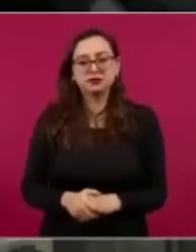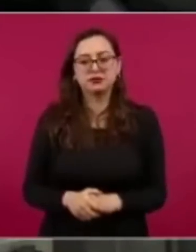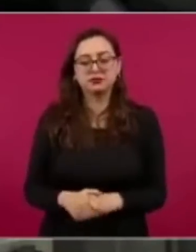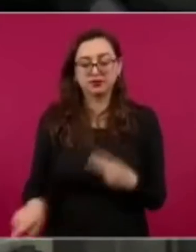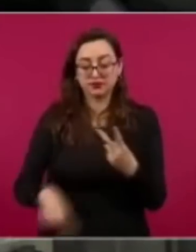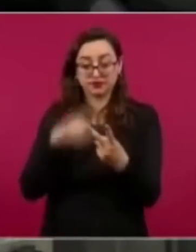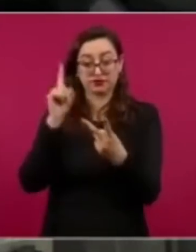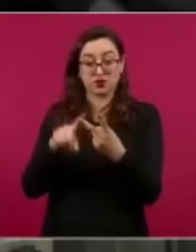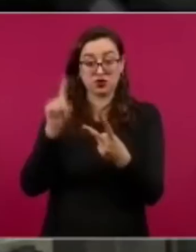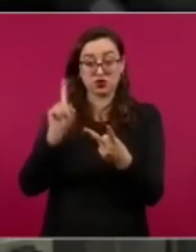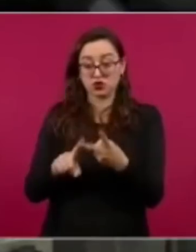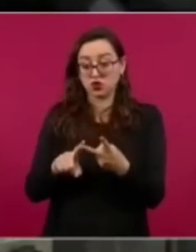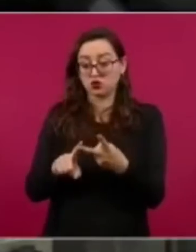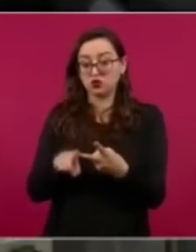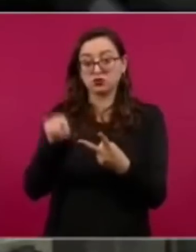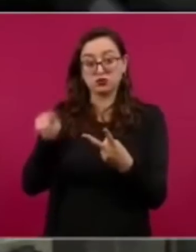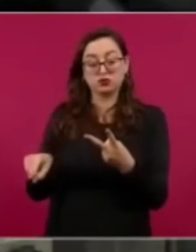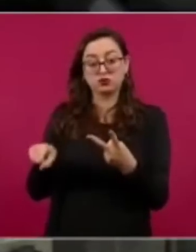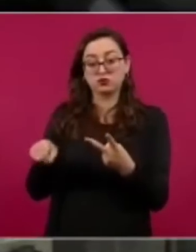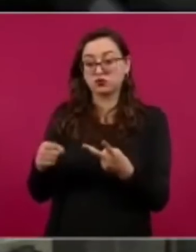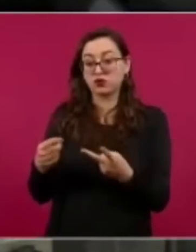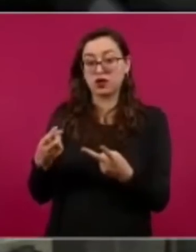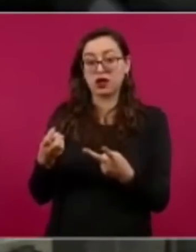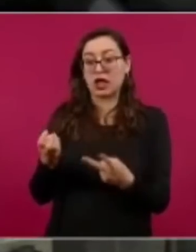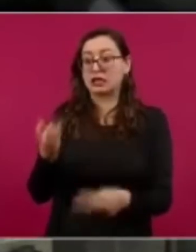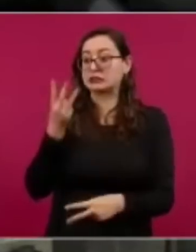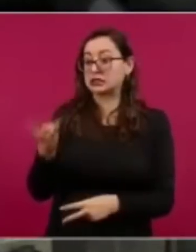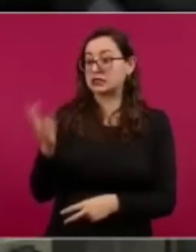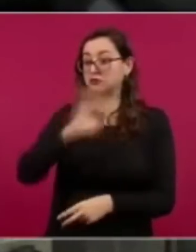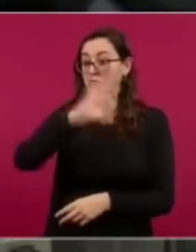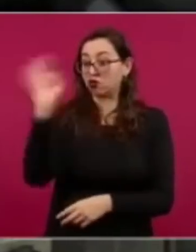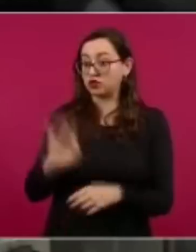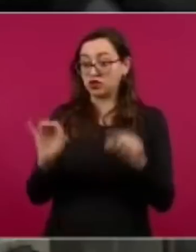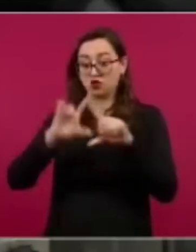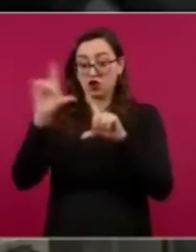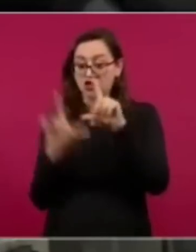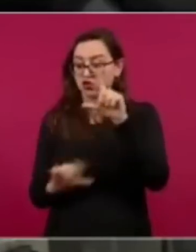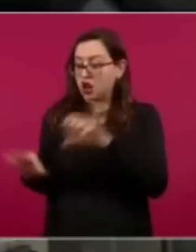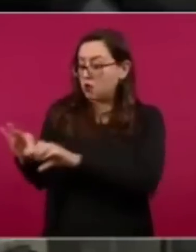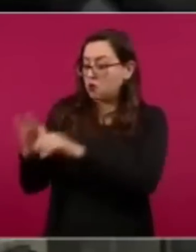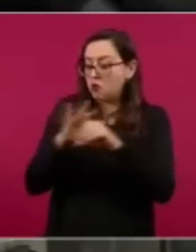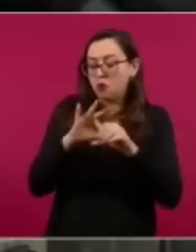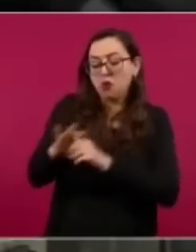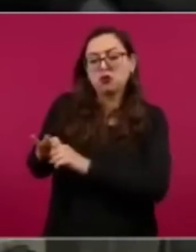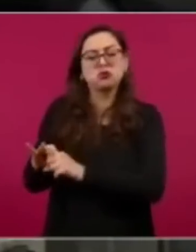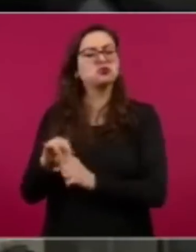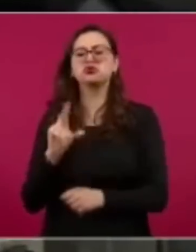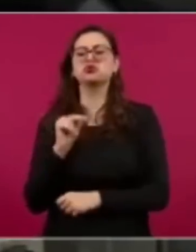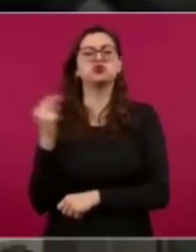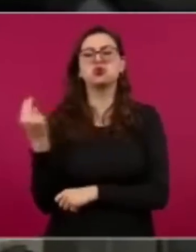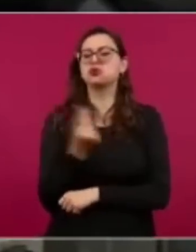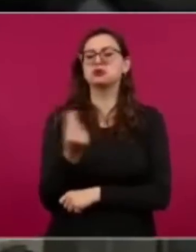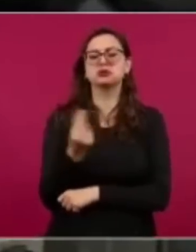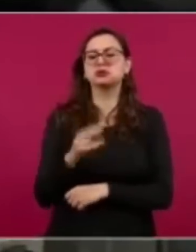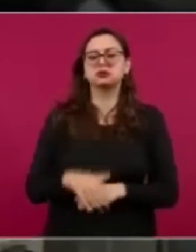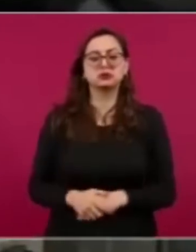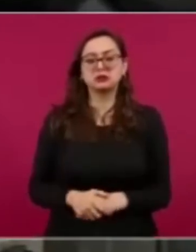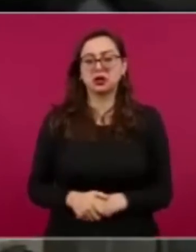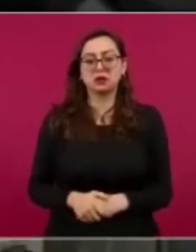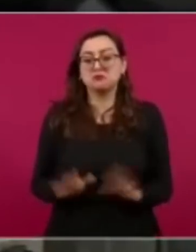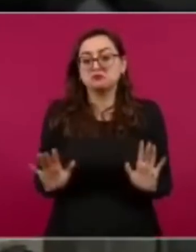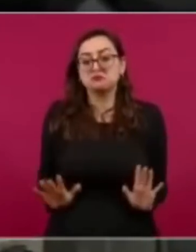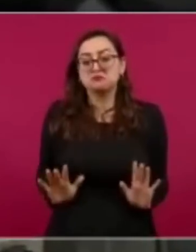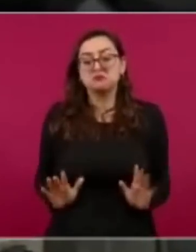no necesitan el 3% del porcentaje nacional, sino que ahora, con que tengan el 3% en